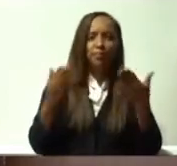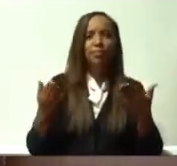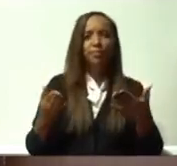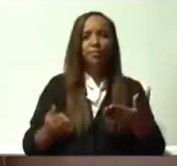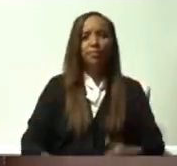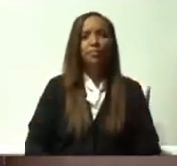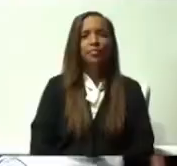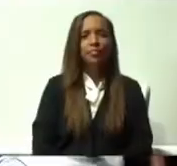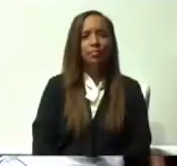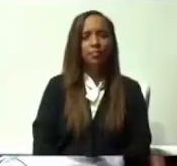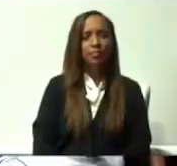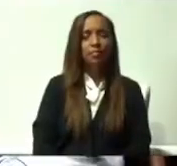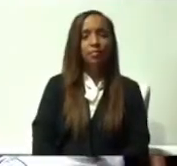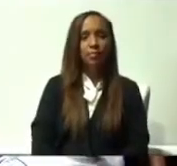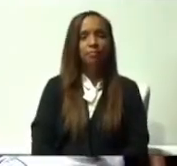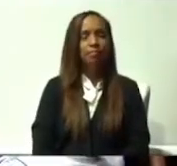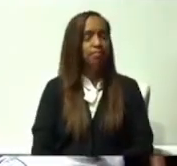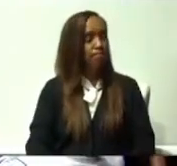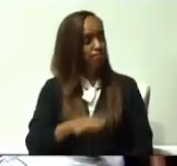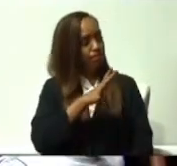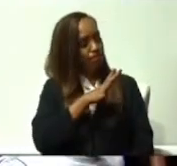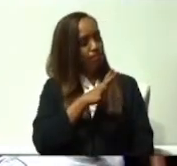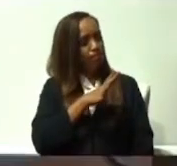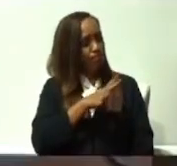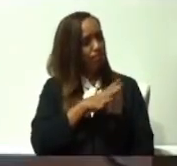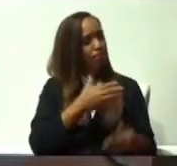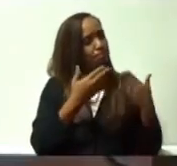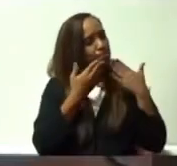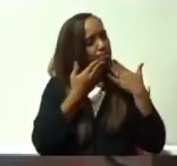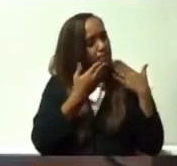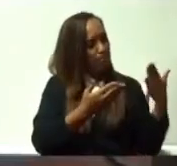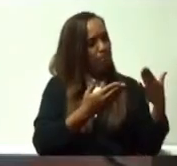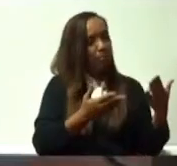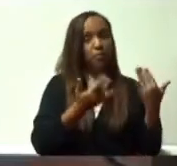gracias. Juan Dionisio Rodríguez Restituyo tiene la palabra.